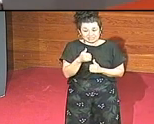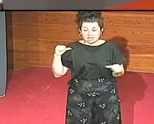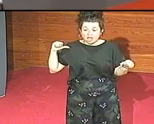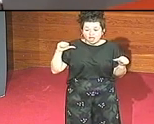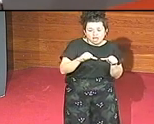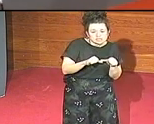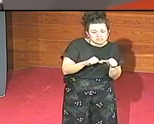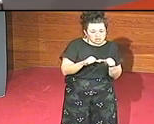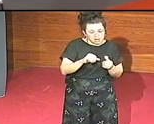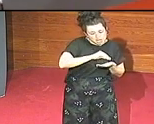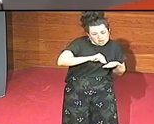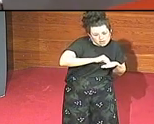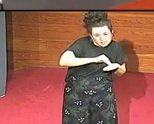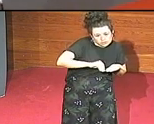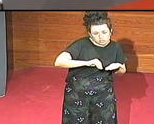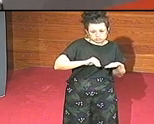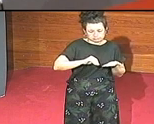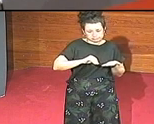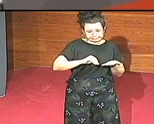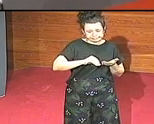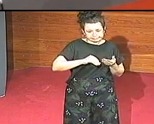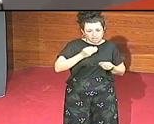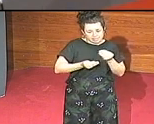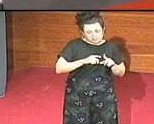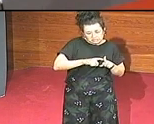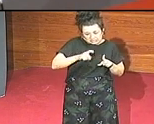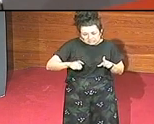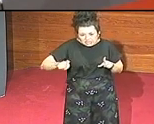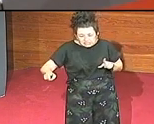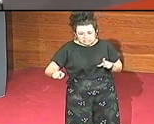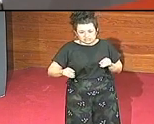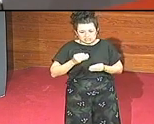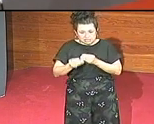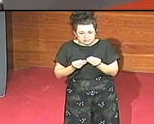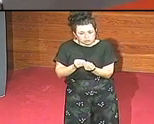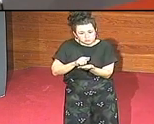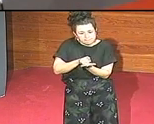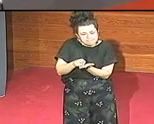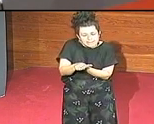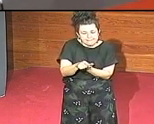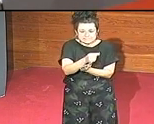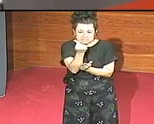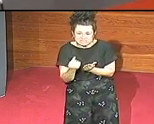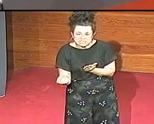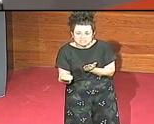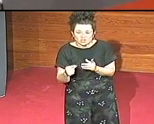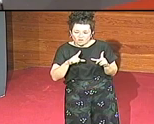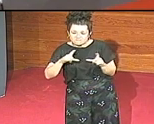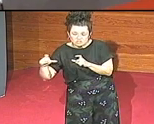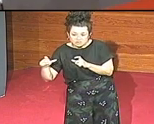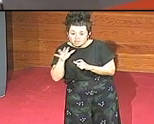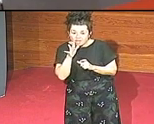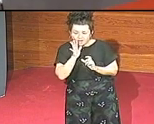redactores hacemos estadísticas hacemos mapas hacemos diseño hacemos fotografía pero ahora con internet